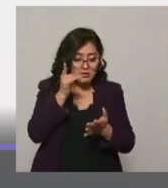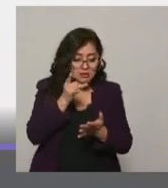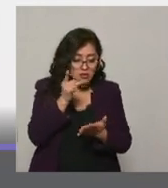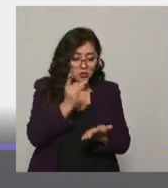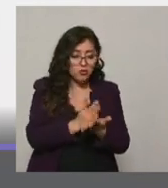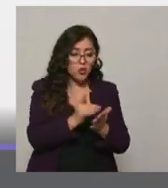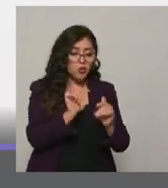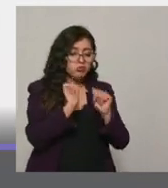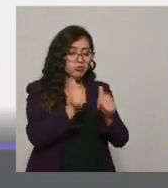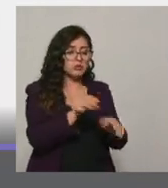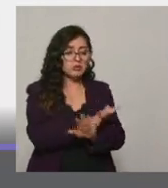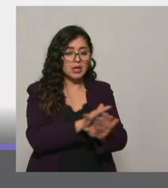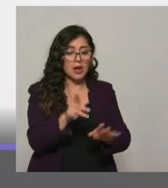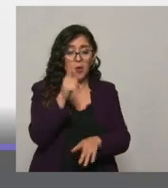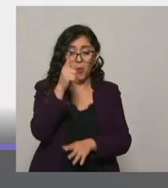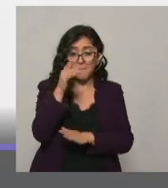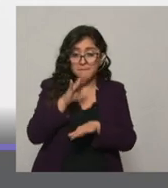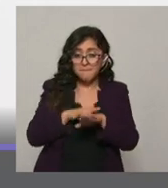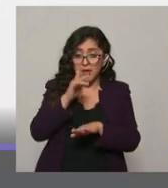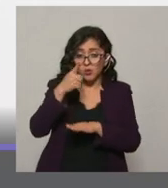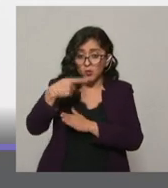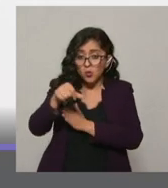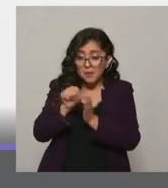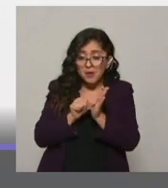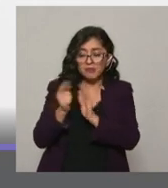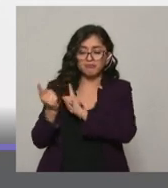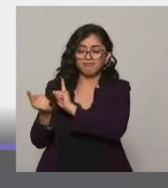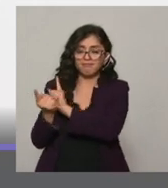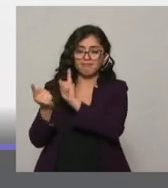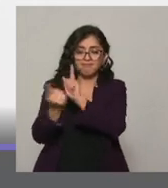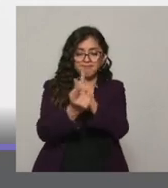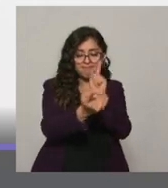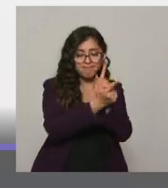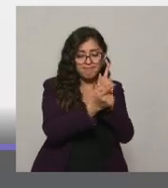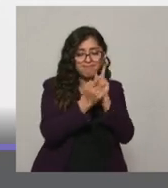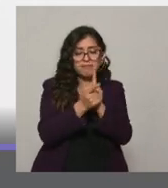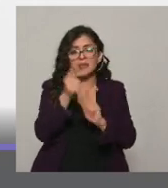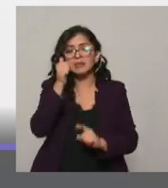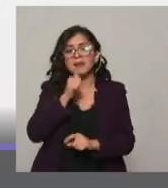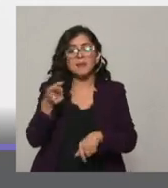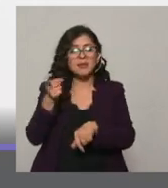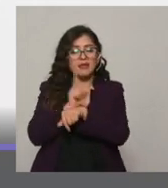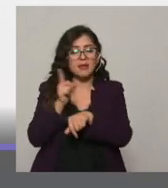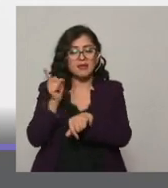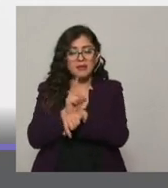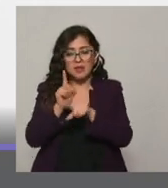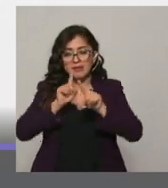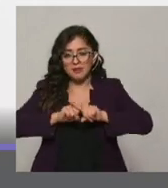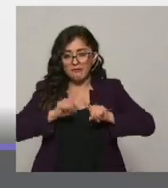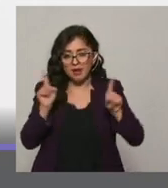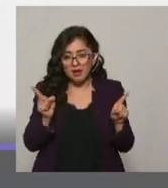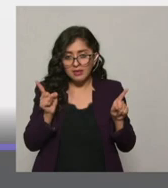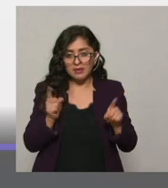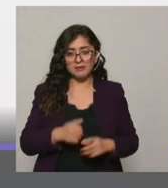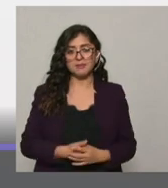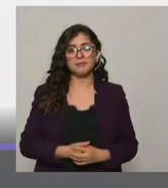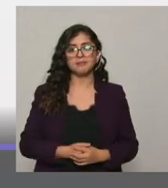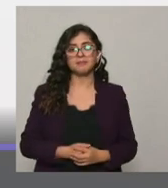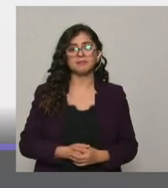como un poquito más de un mes encontrándonos en diferentes momentos, y lo que hemos